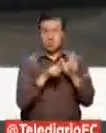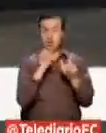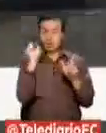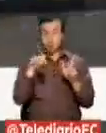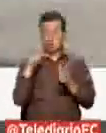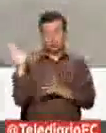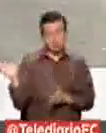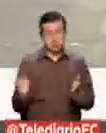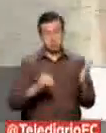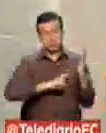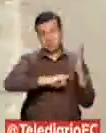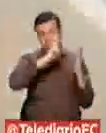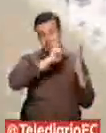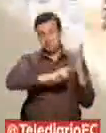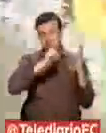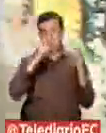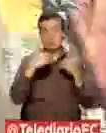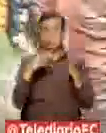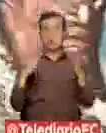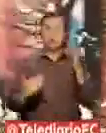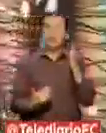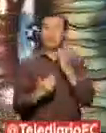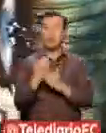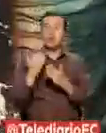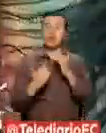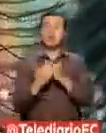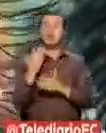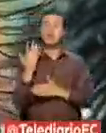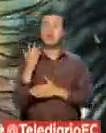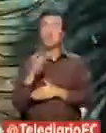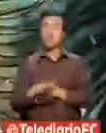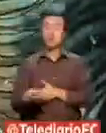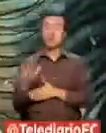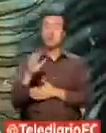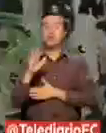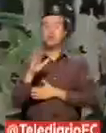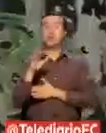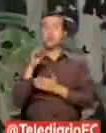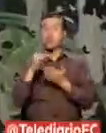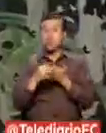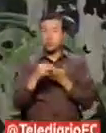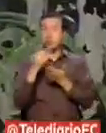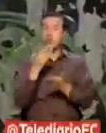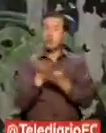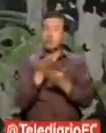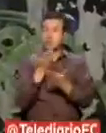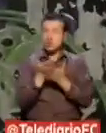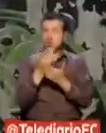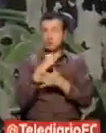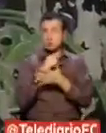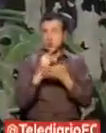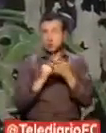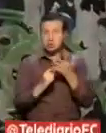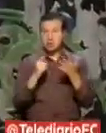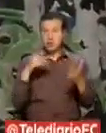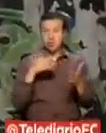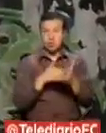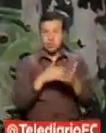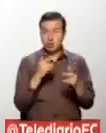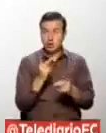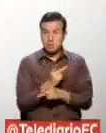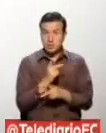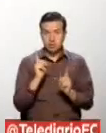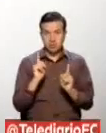hagan grafitis. Incluso se habilitarán 9 muros más en las administraciones zonales para propuestas artísticas, no ofensivas o